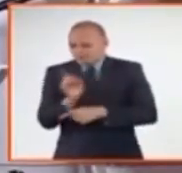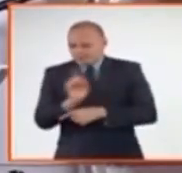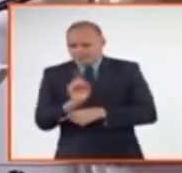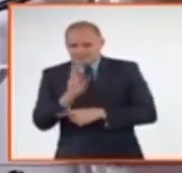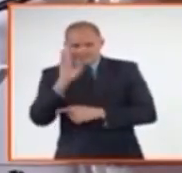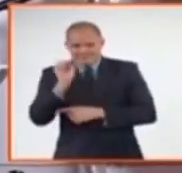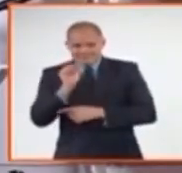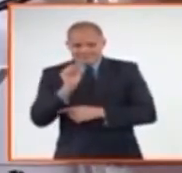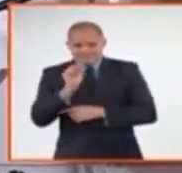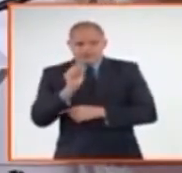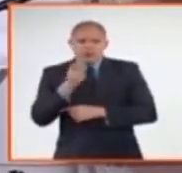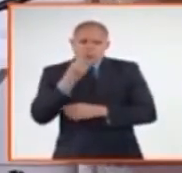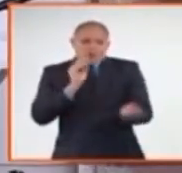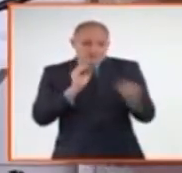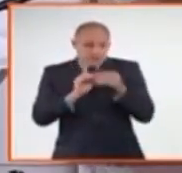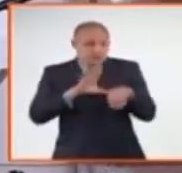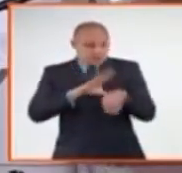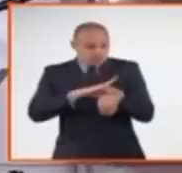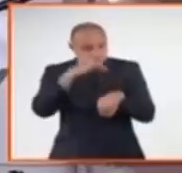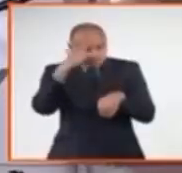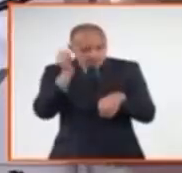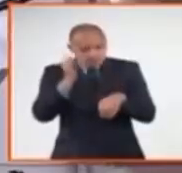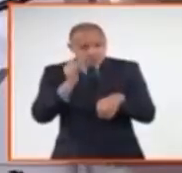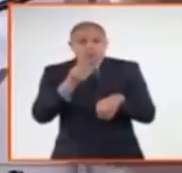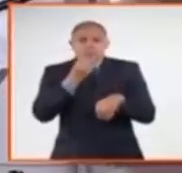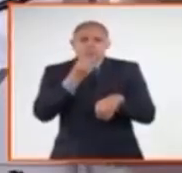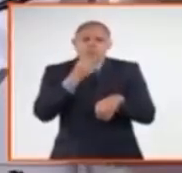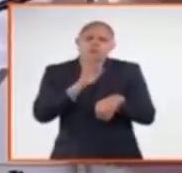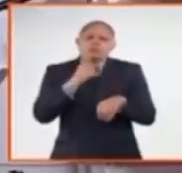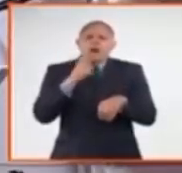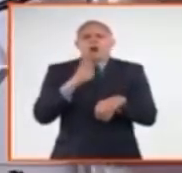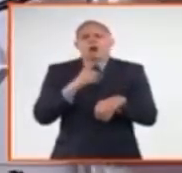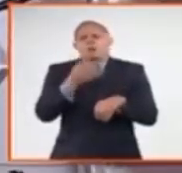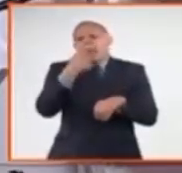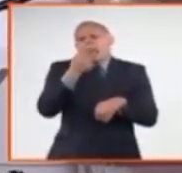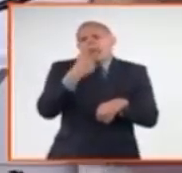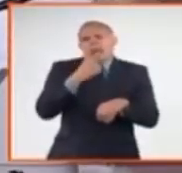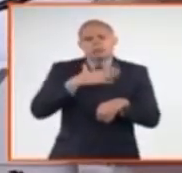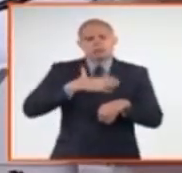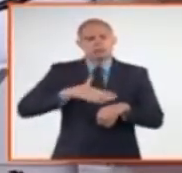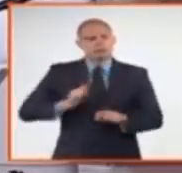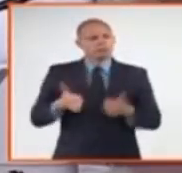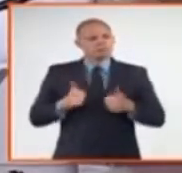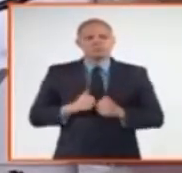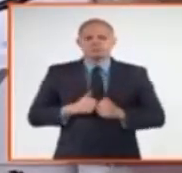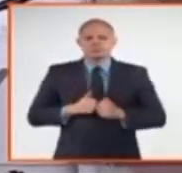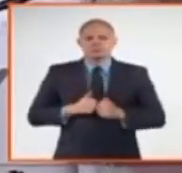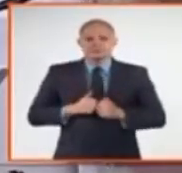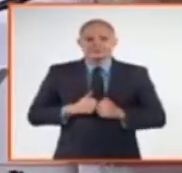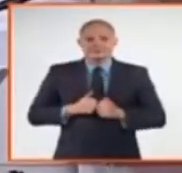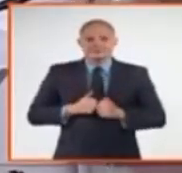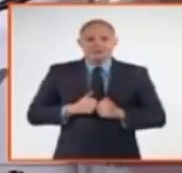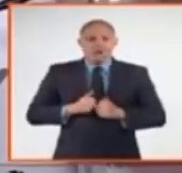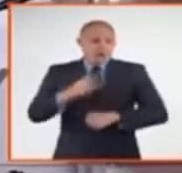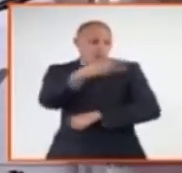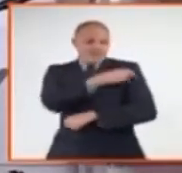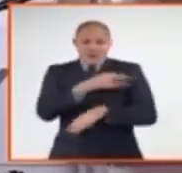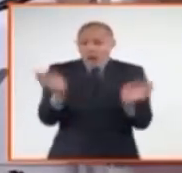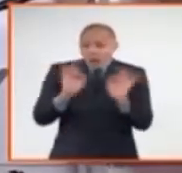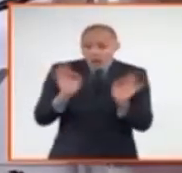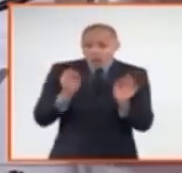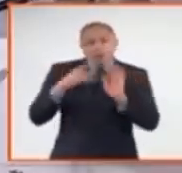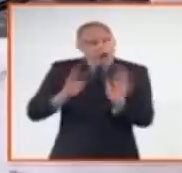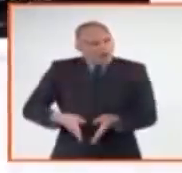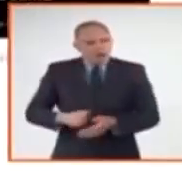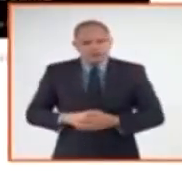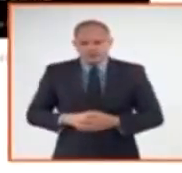como 19 y un por ciento como bajo para el de la transmisión bueno estos cuatro parámetros lo que han estado reportando en este momento